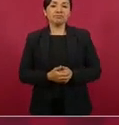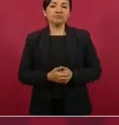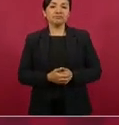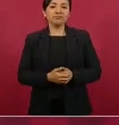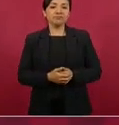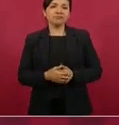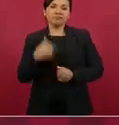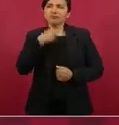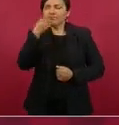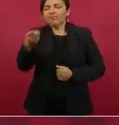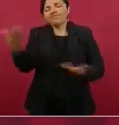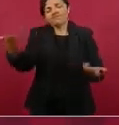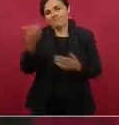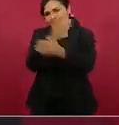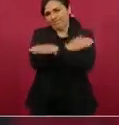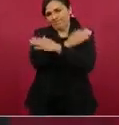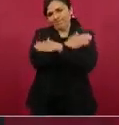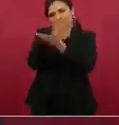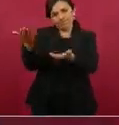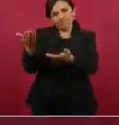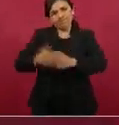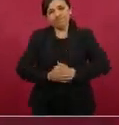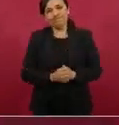Les mando un abrazo